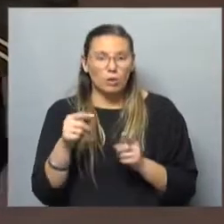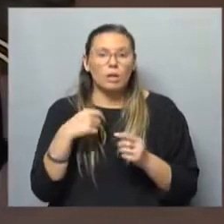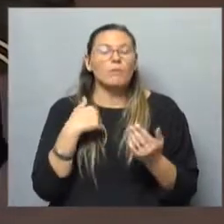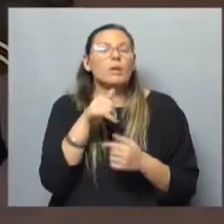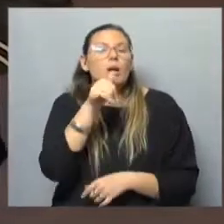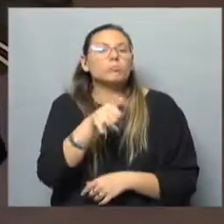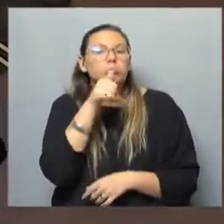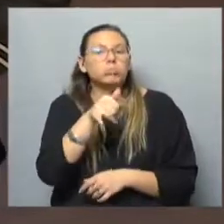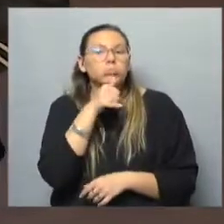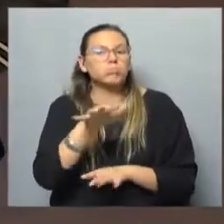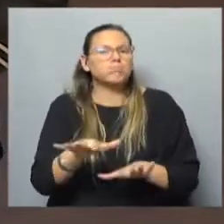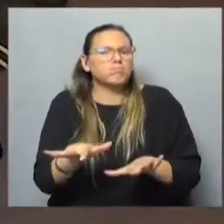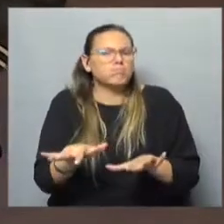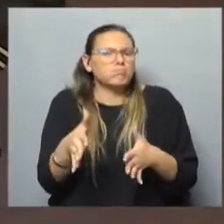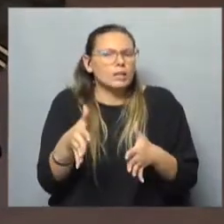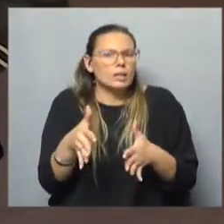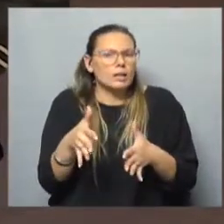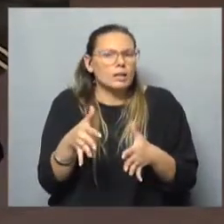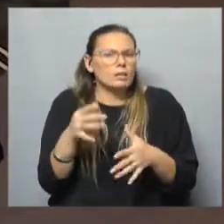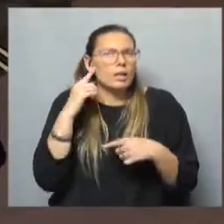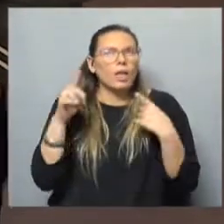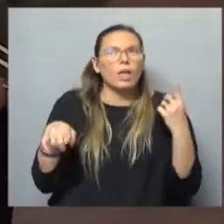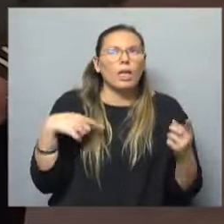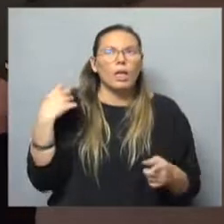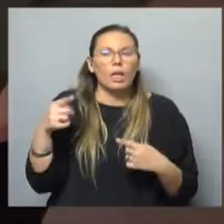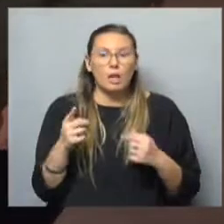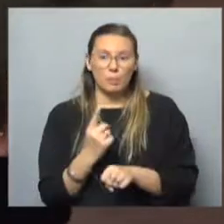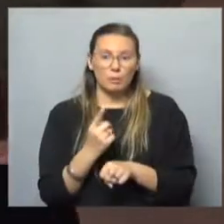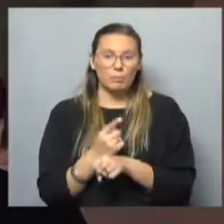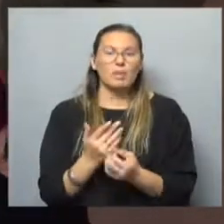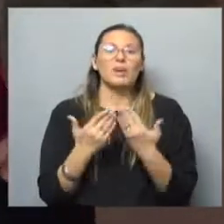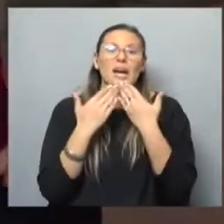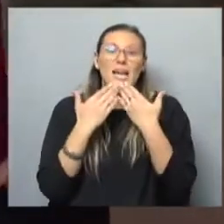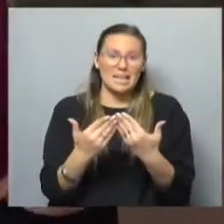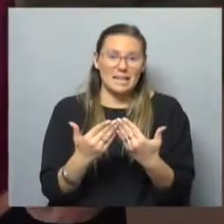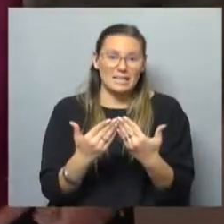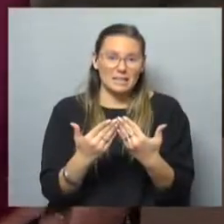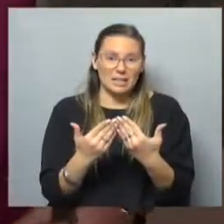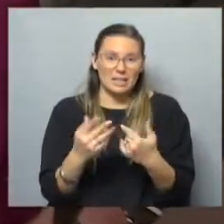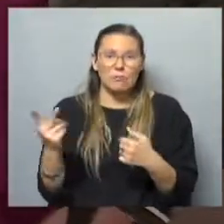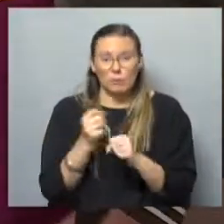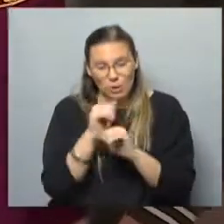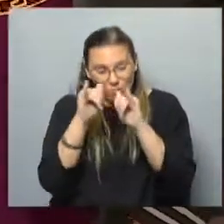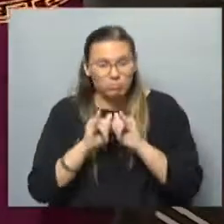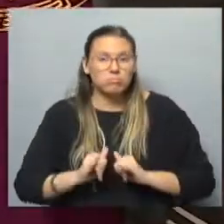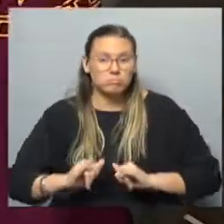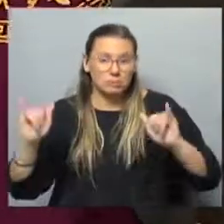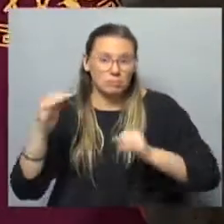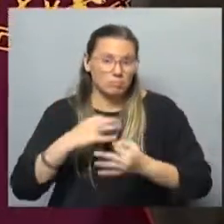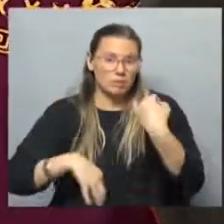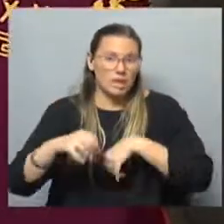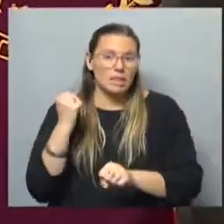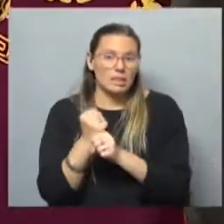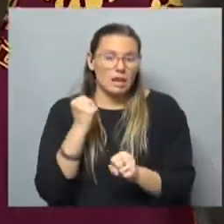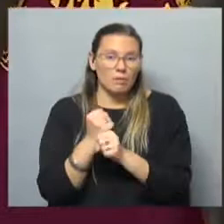hablar de qué trata este Papando Moscas. Bueno, primero que nada, muchas gracias por permitirnos difundir esta obra que la cual estamos